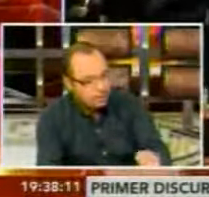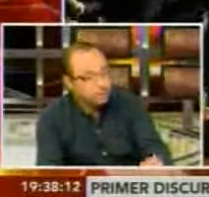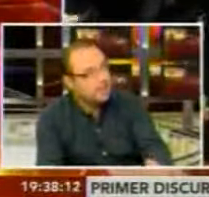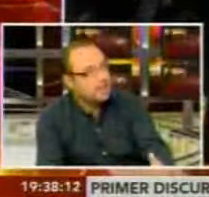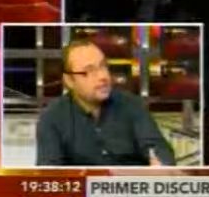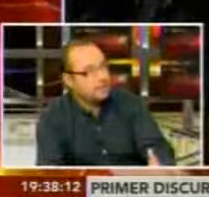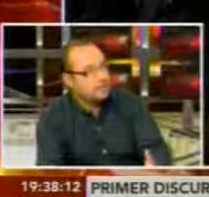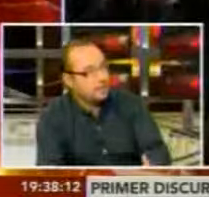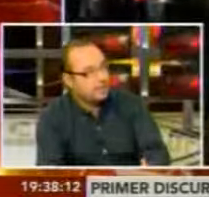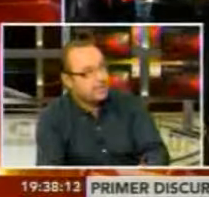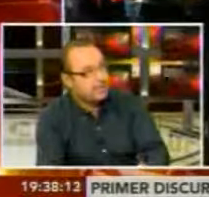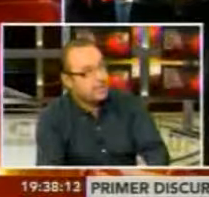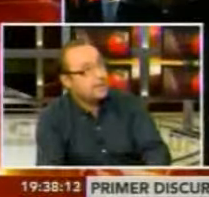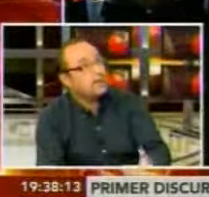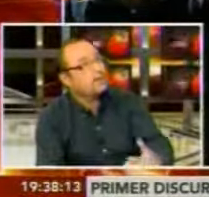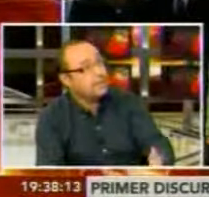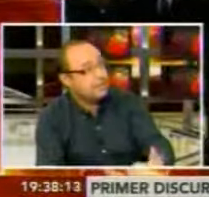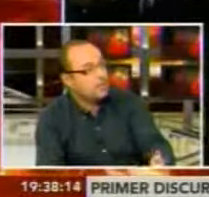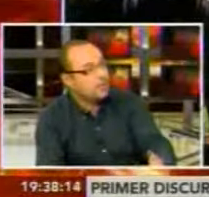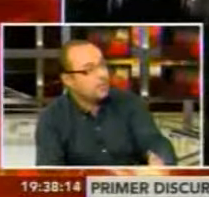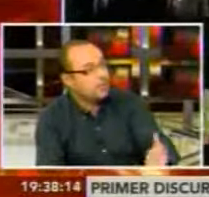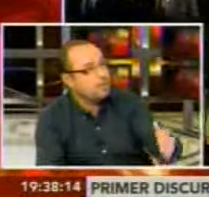trajo problemas con la situación venezolana.